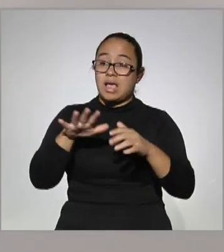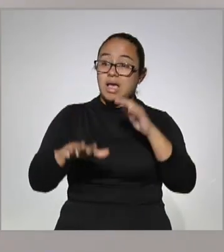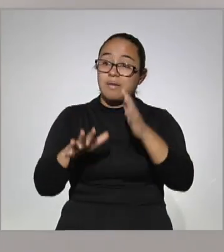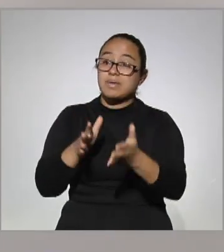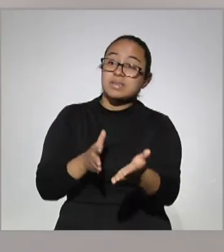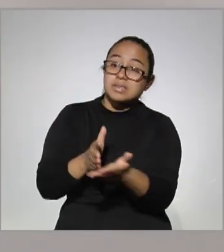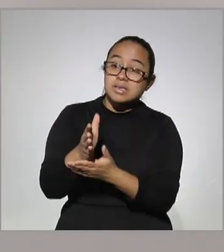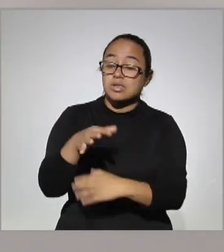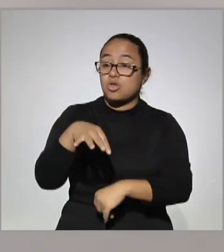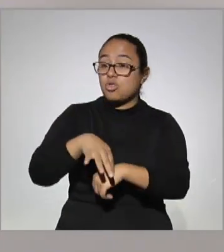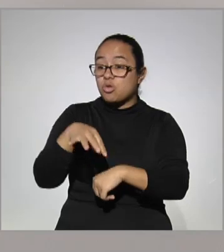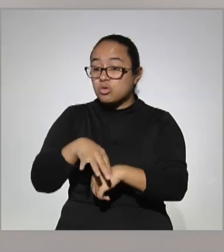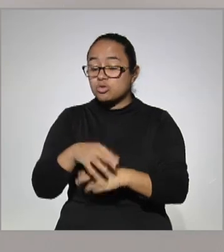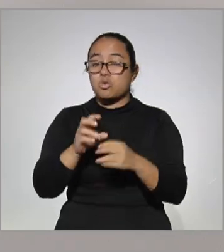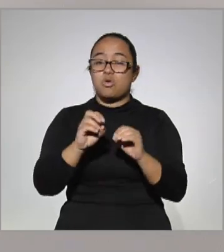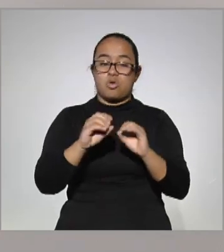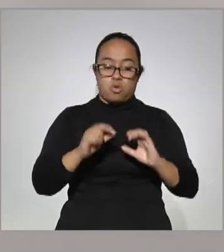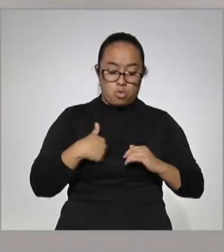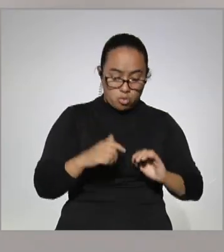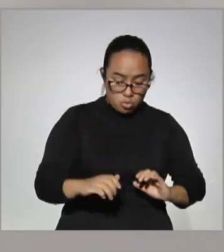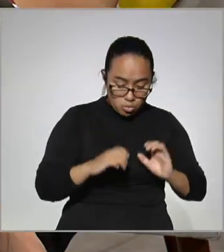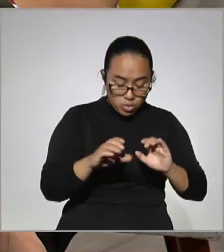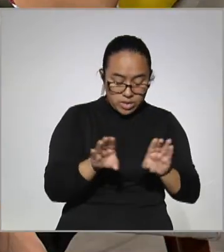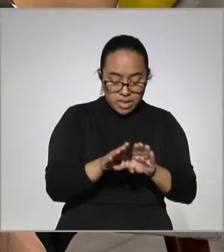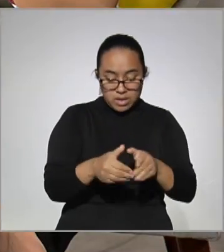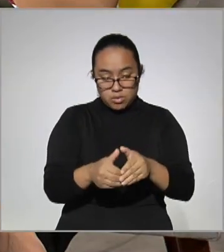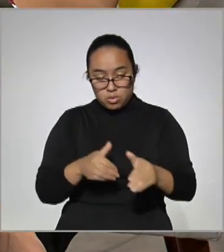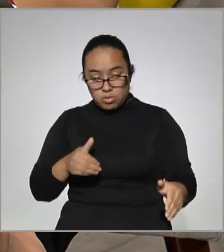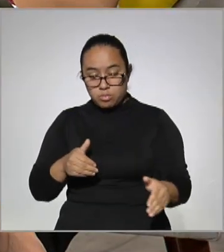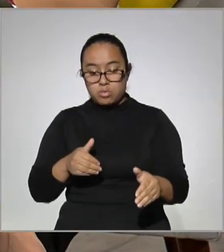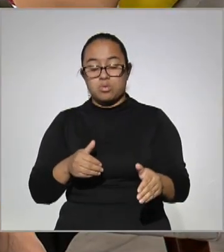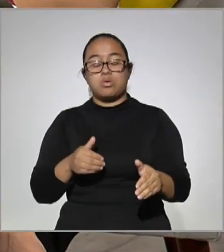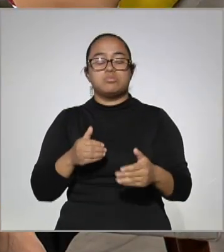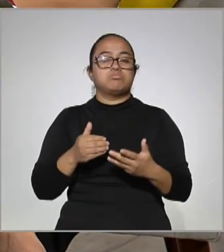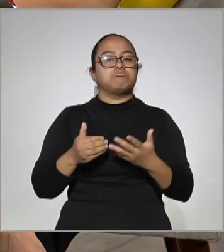hacia los métodos de prevención, de